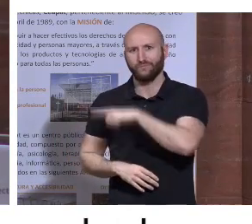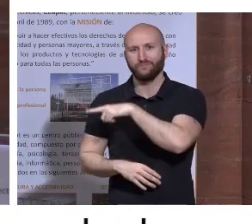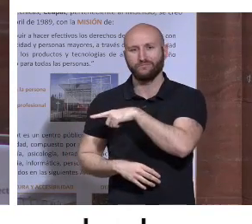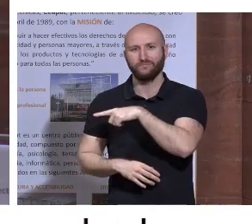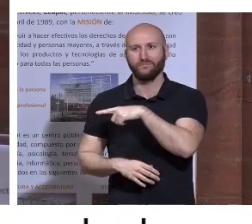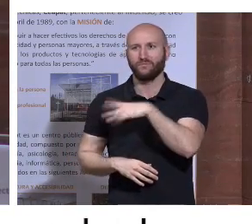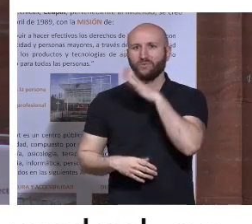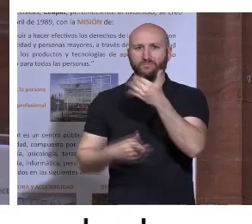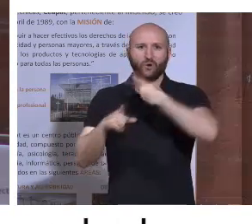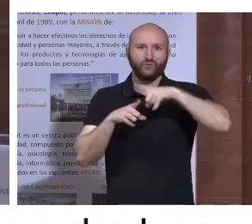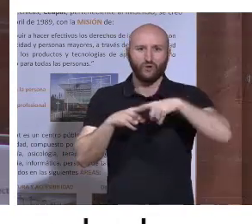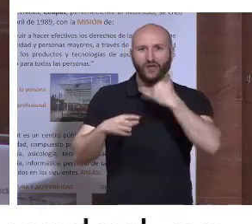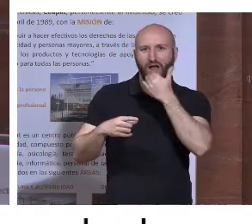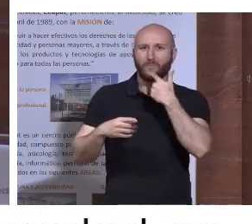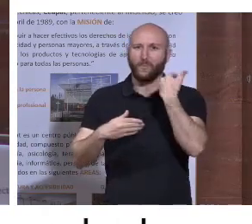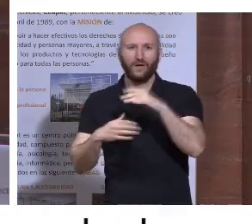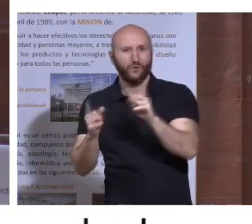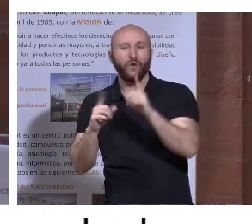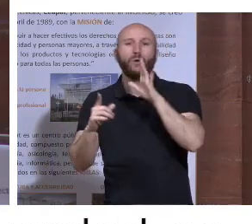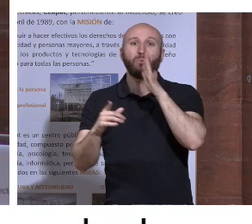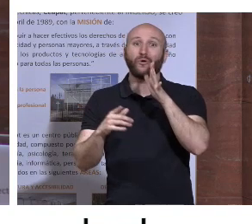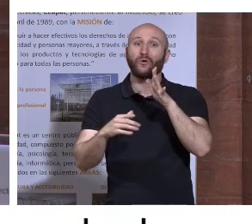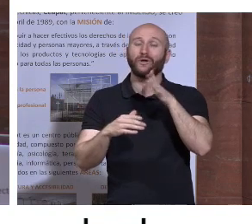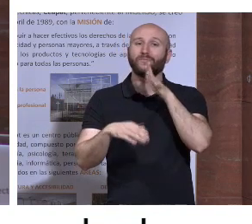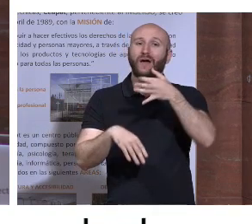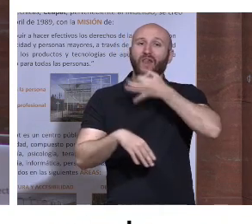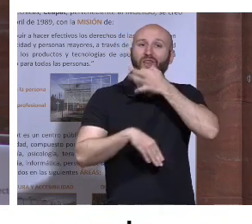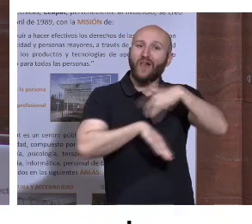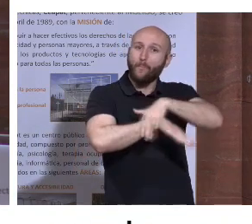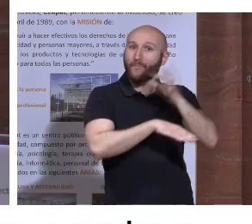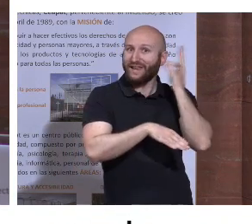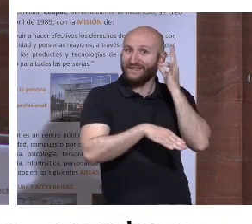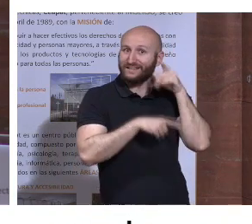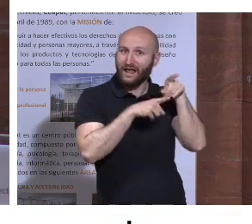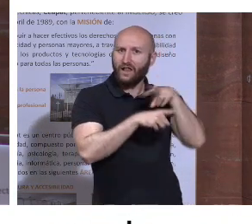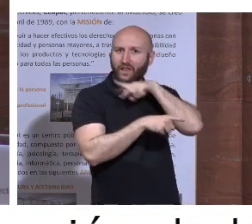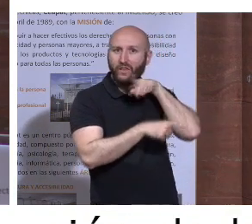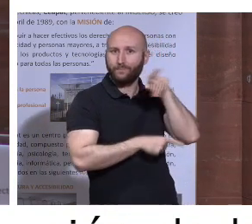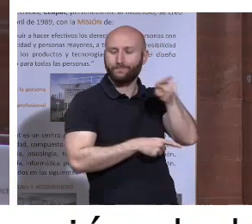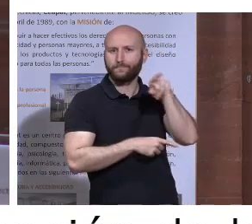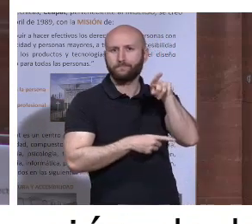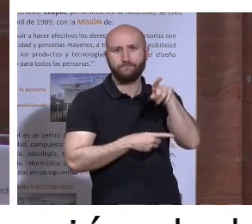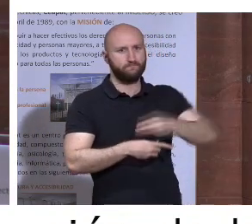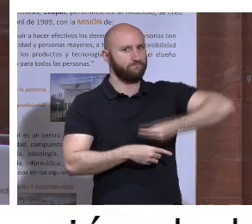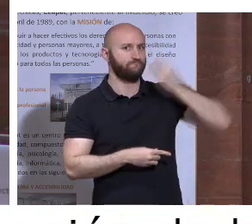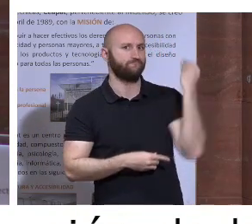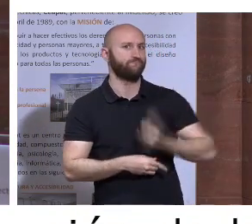contar batallitas, ¿eh? Porque la intervención de la ministra ha sido una intervención muy buena, de la que hay que leer,